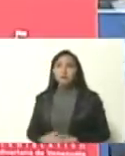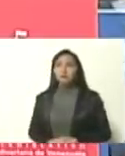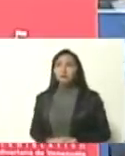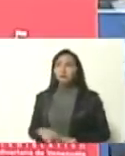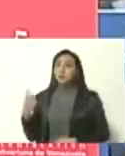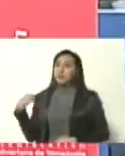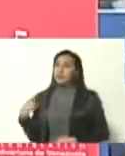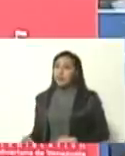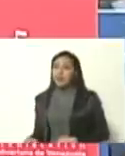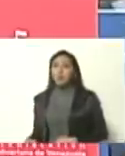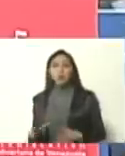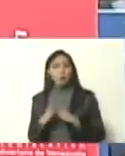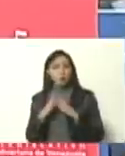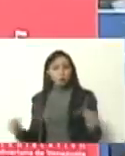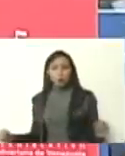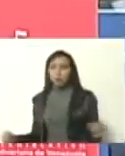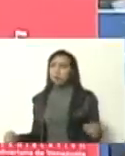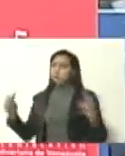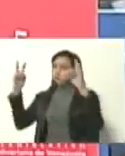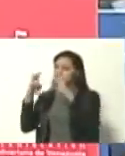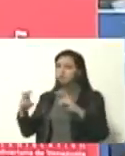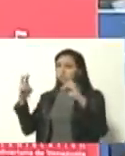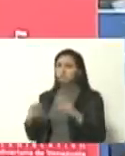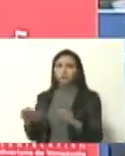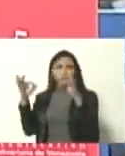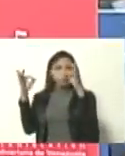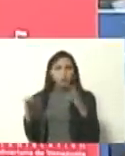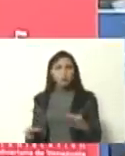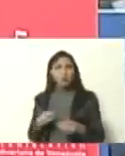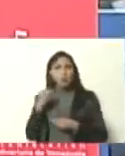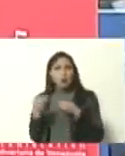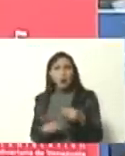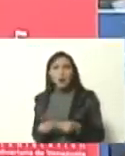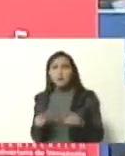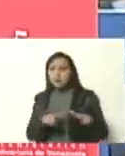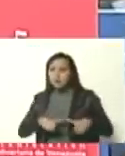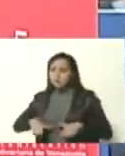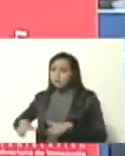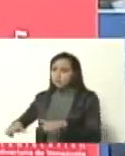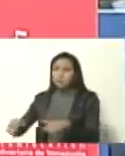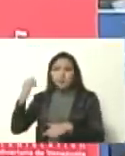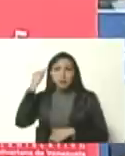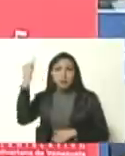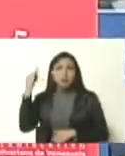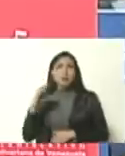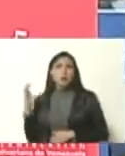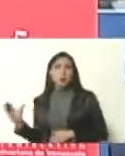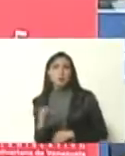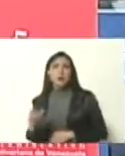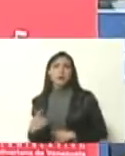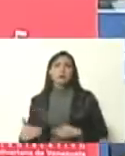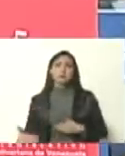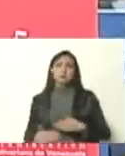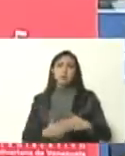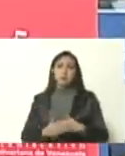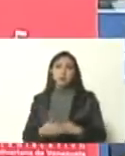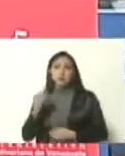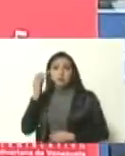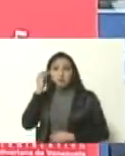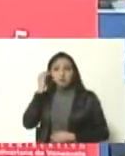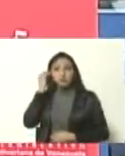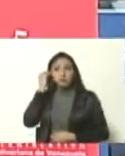Tenemos nuestra fuente en la zona más álgida de la inteligencia colombiana. Y nos señalaron